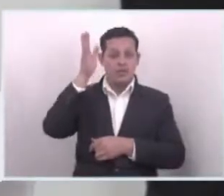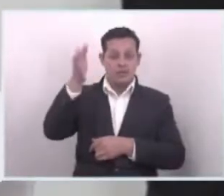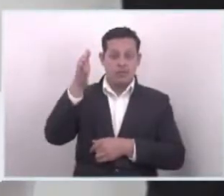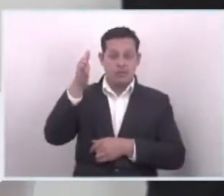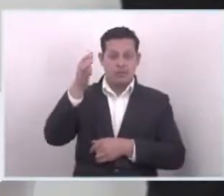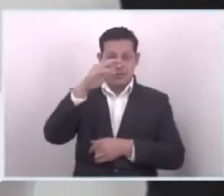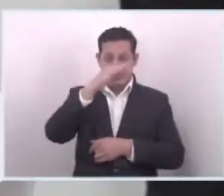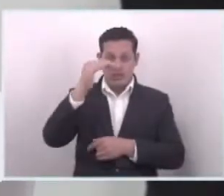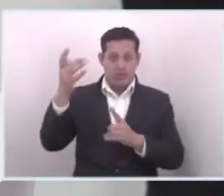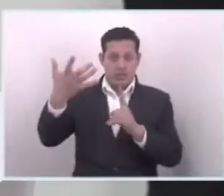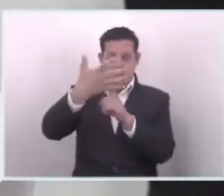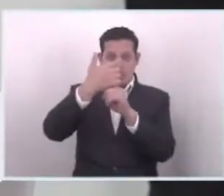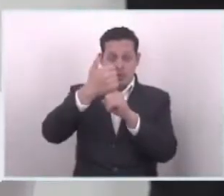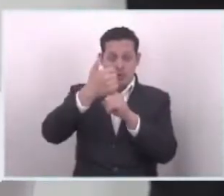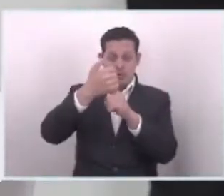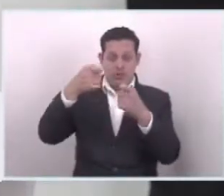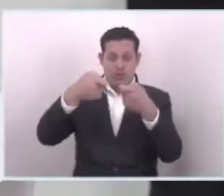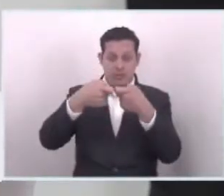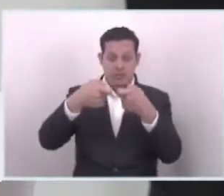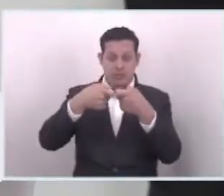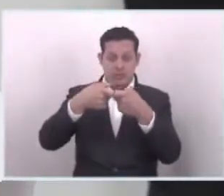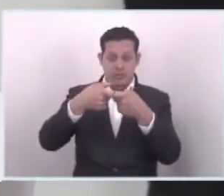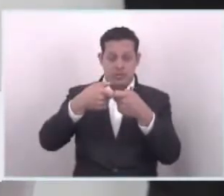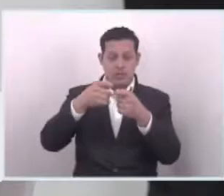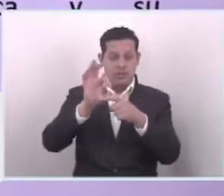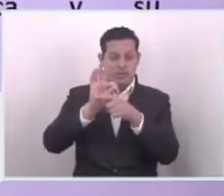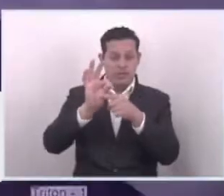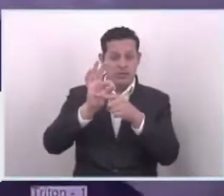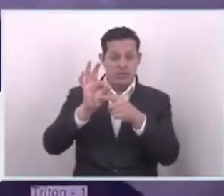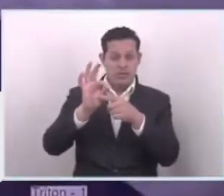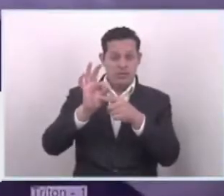país alcance una seguridad energética y autosuficiencia.